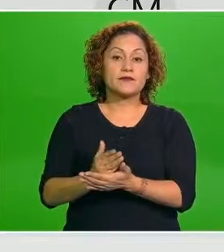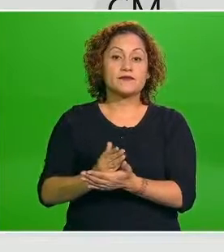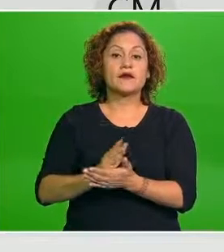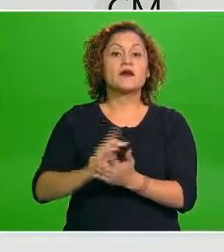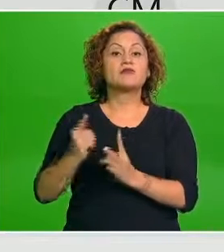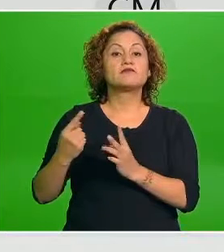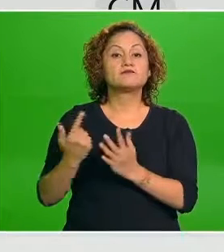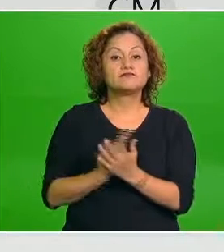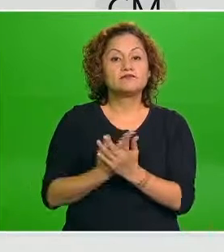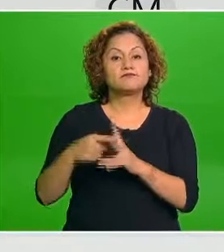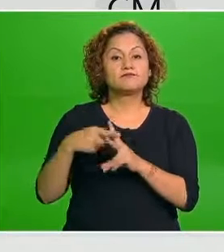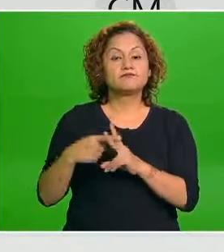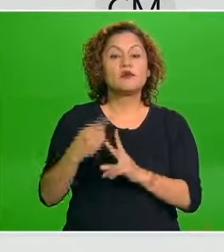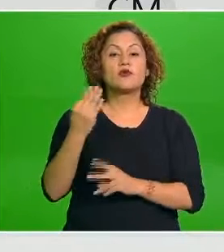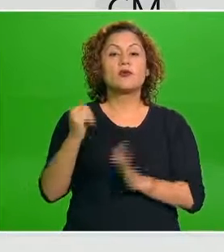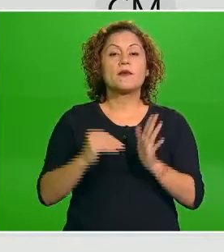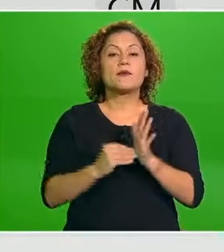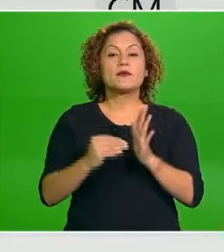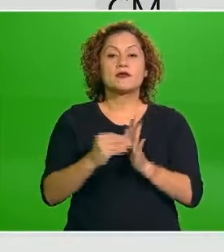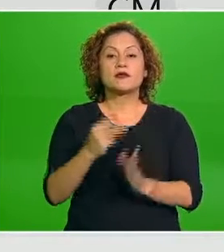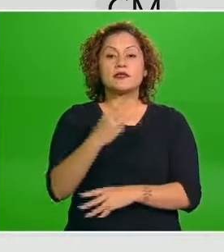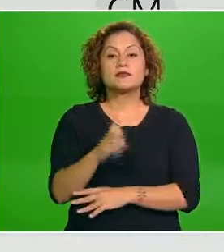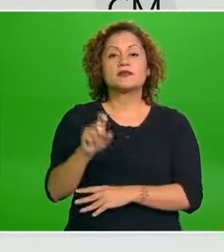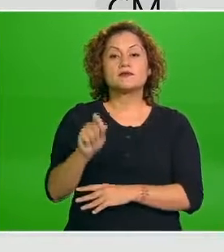un total de